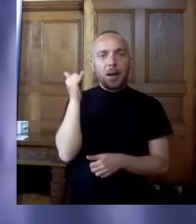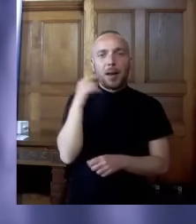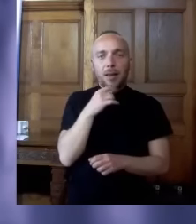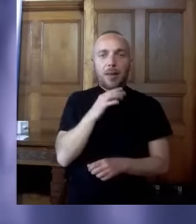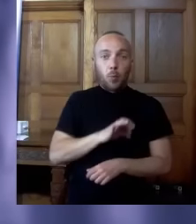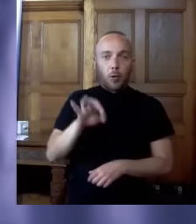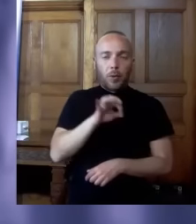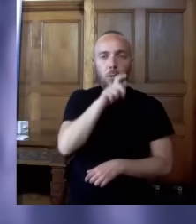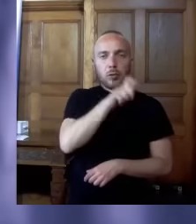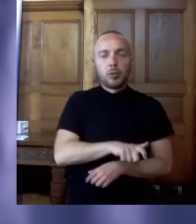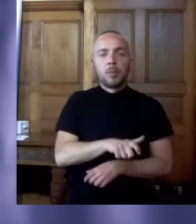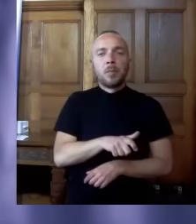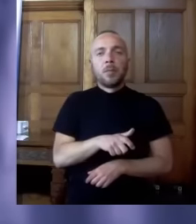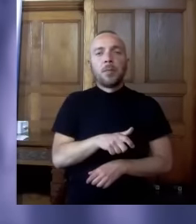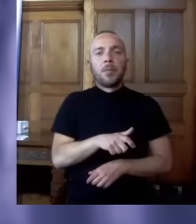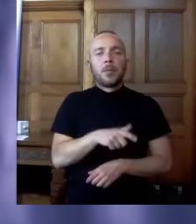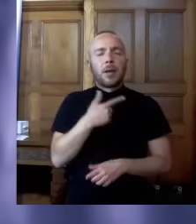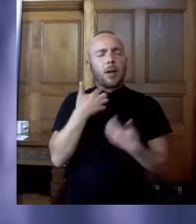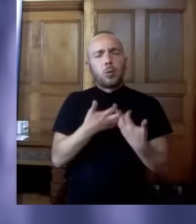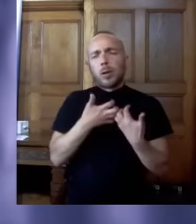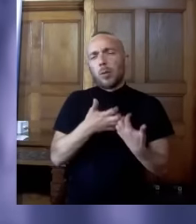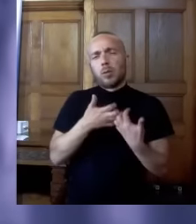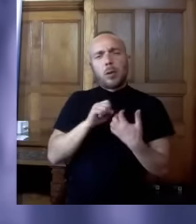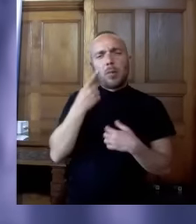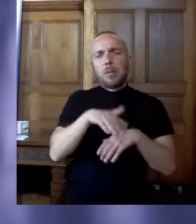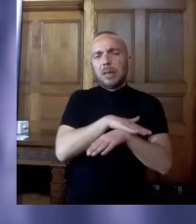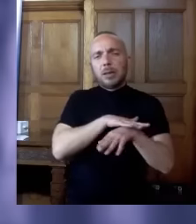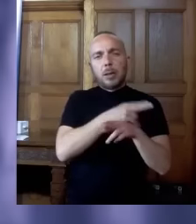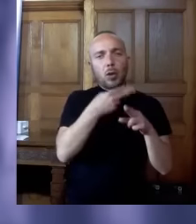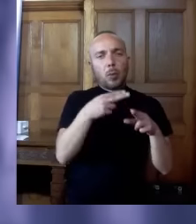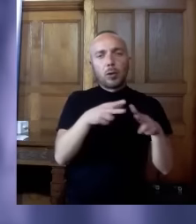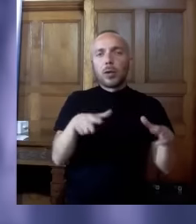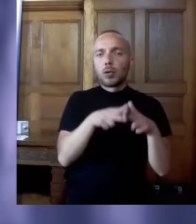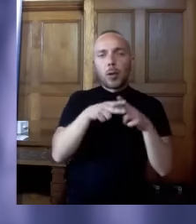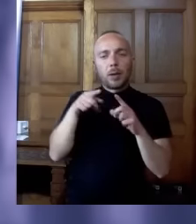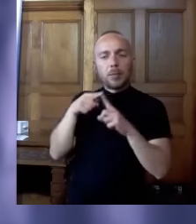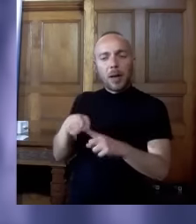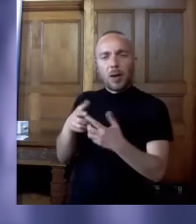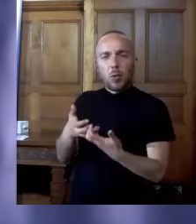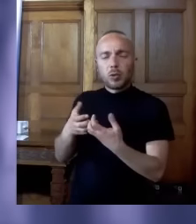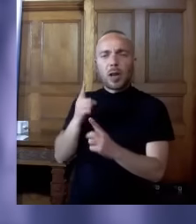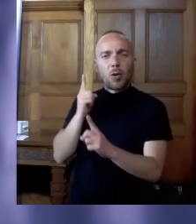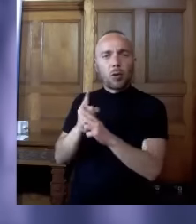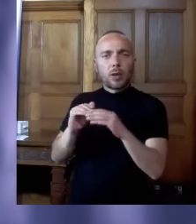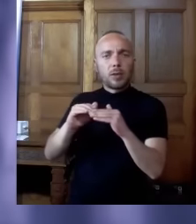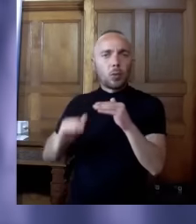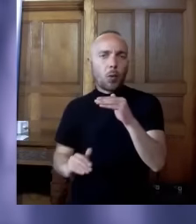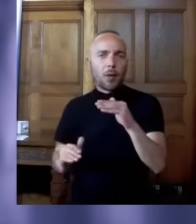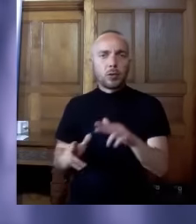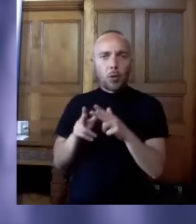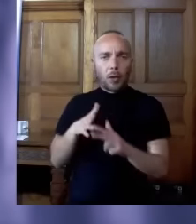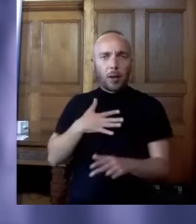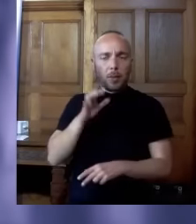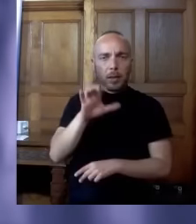precisamente una de las que más ha luchado desde el Ministerio de políticas sociales por combatir la desigualdad social en nuestro